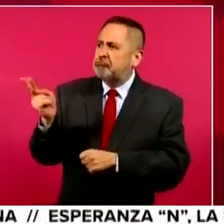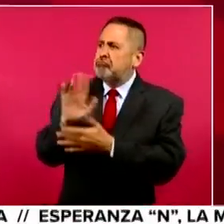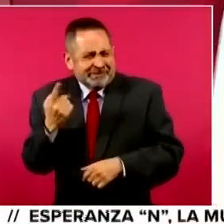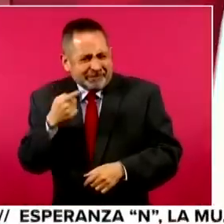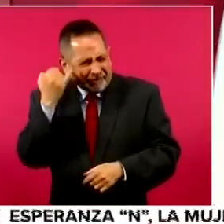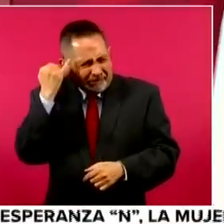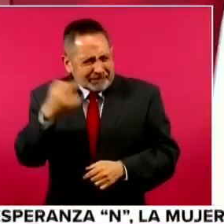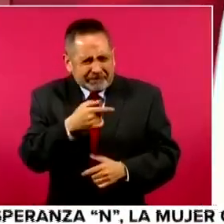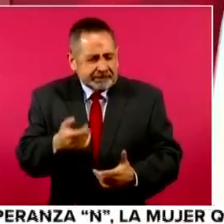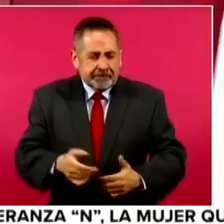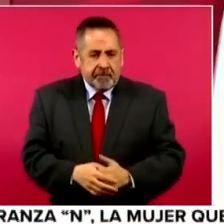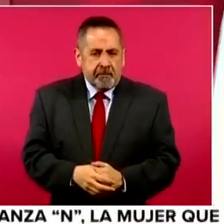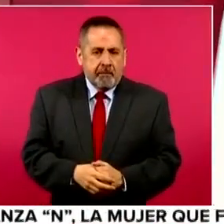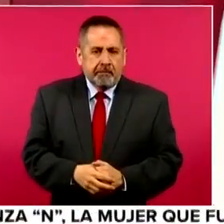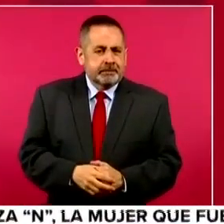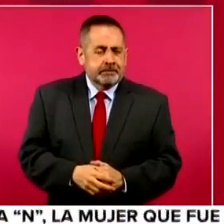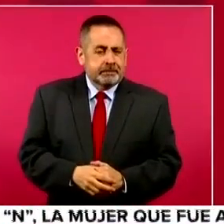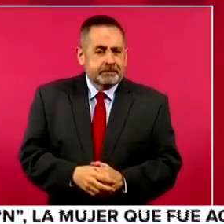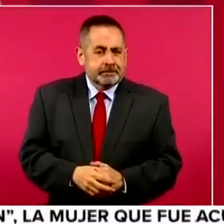licenciada Yasmín